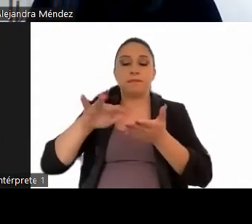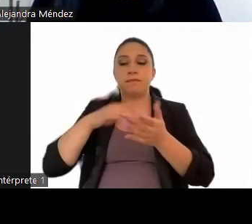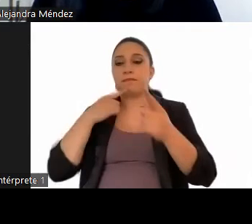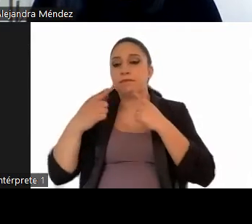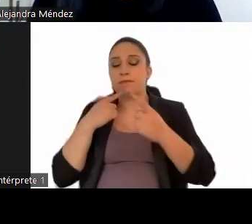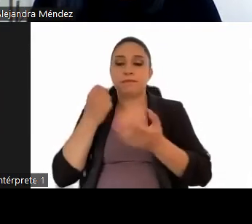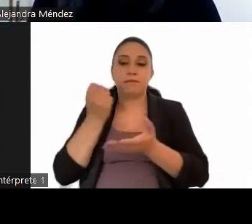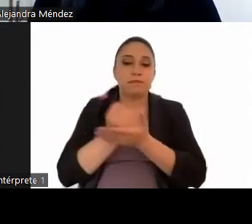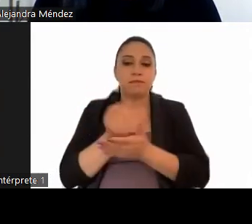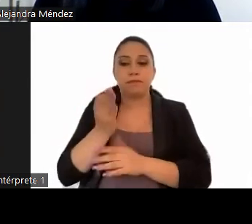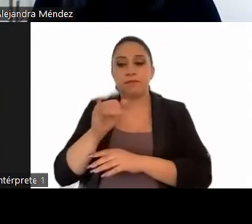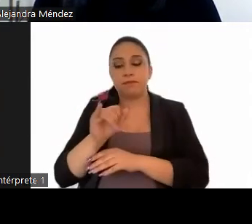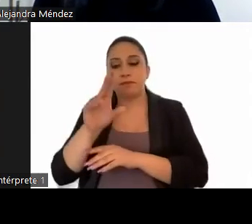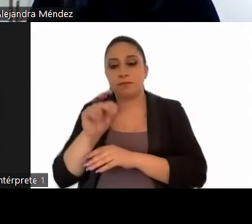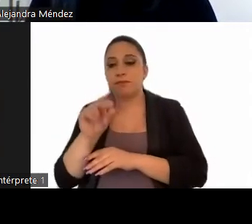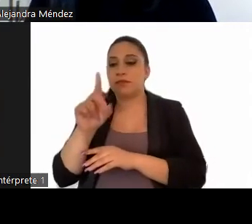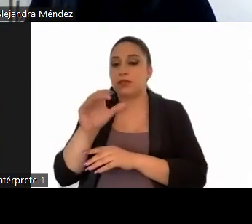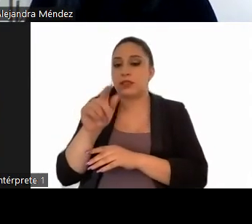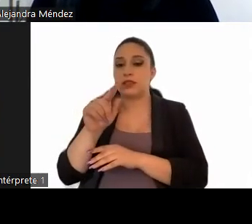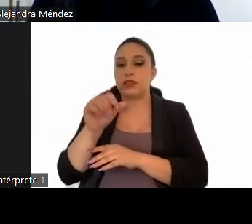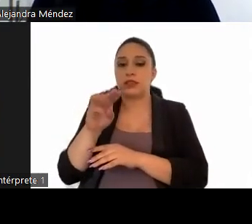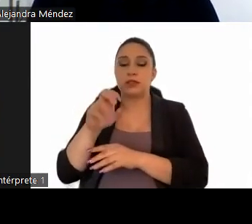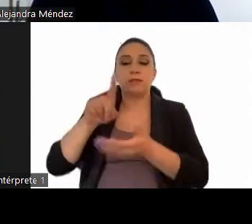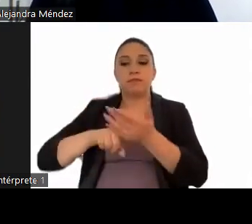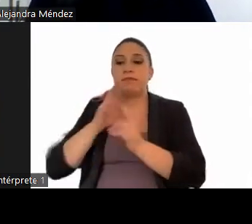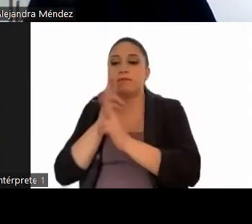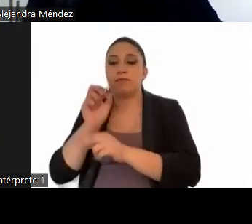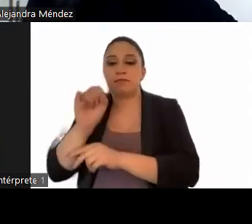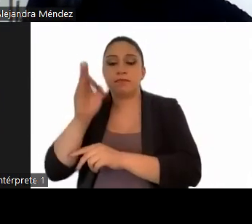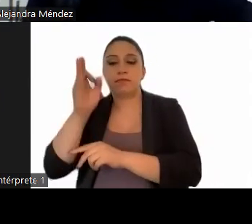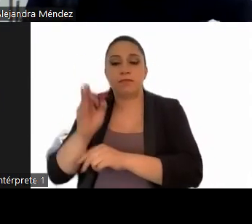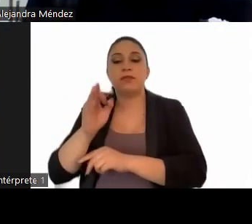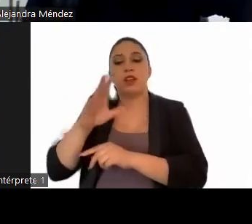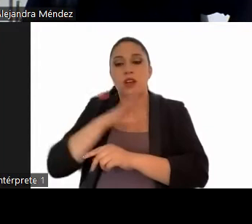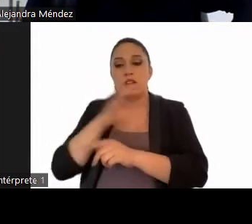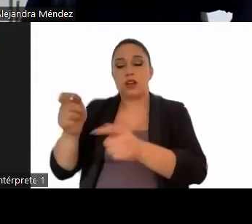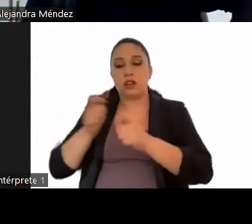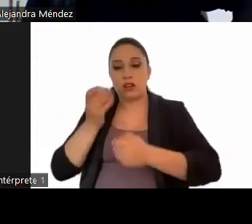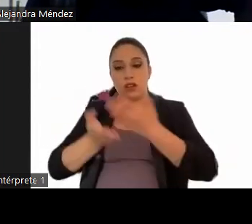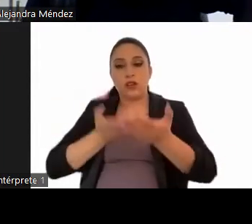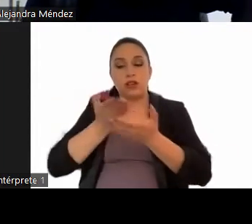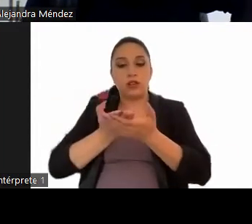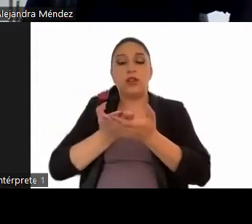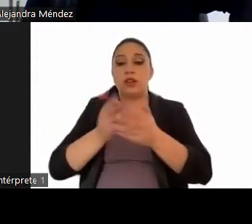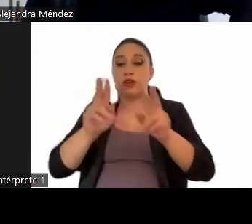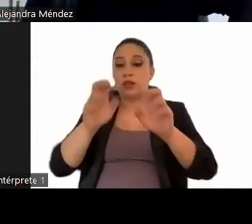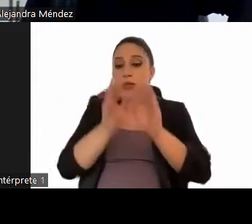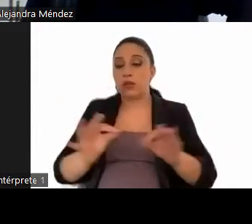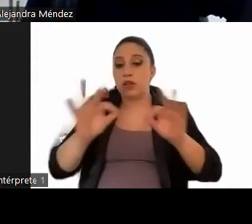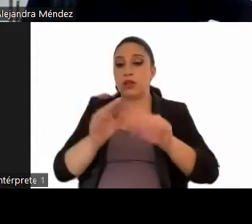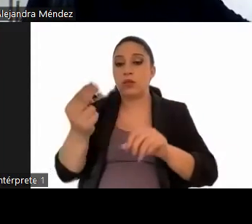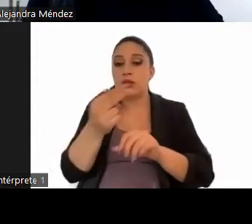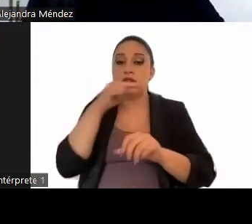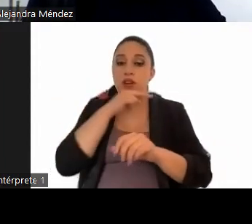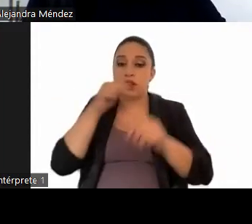y en su caso la aprobación del dictamen en sentido positivo por el que se aprueba las modificaciones, proposición con punto de acuerdo por el